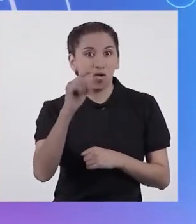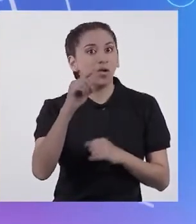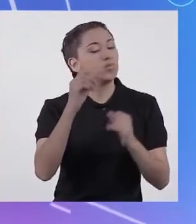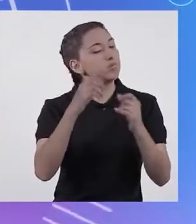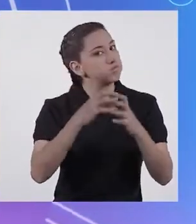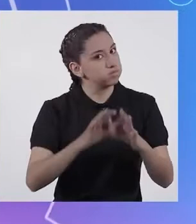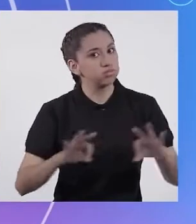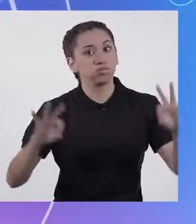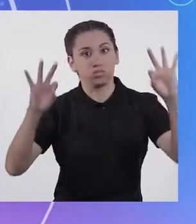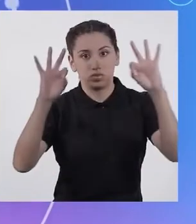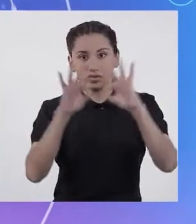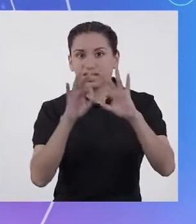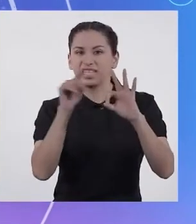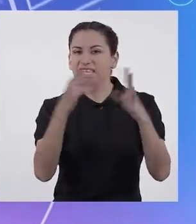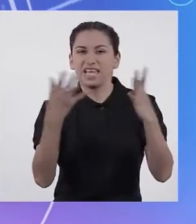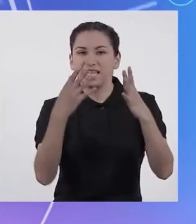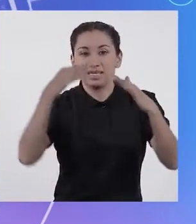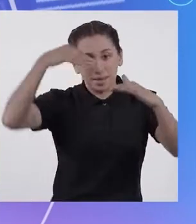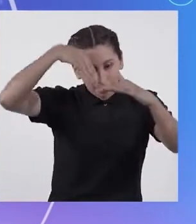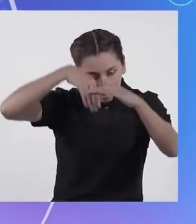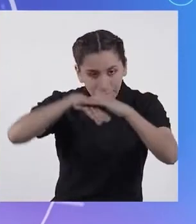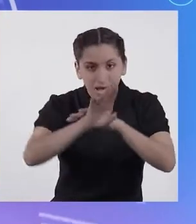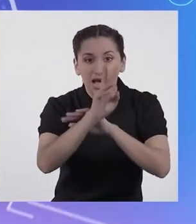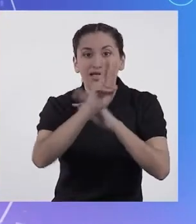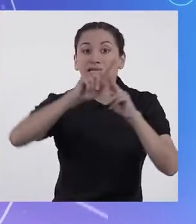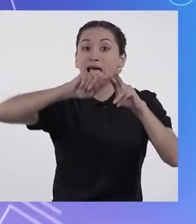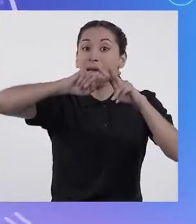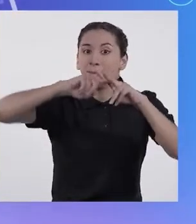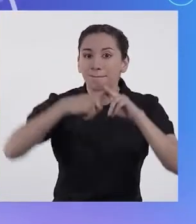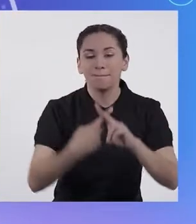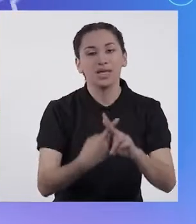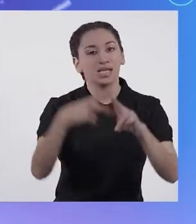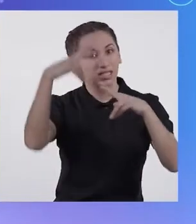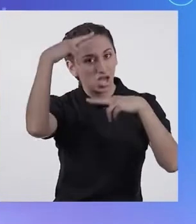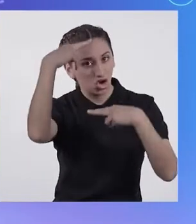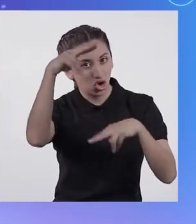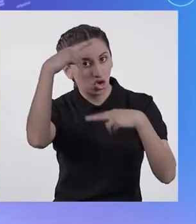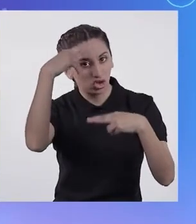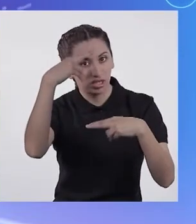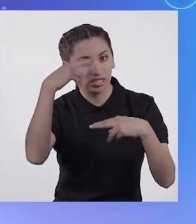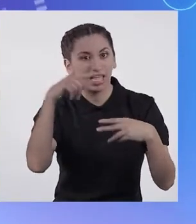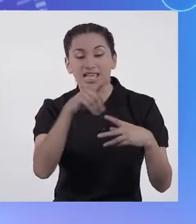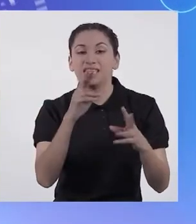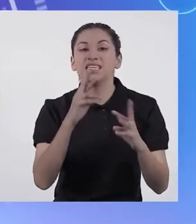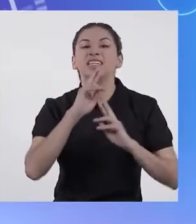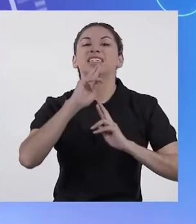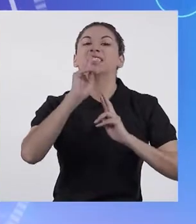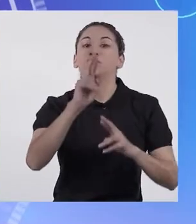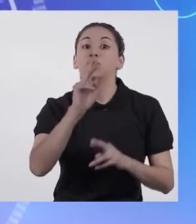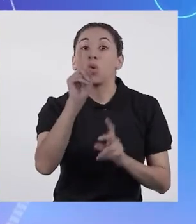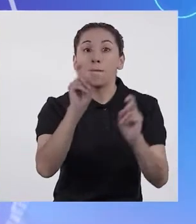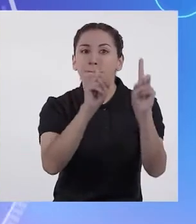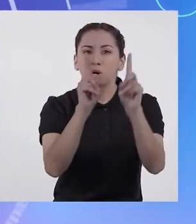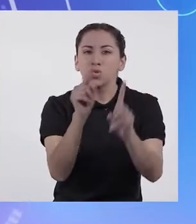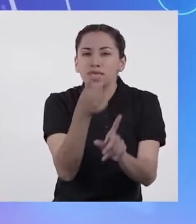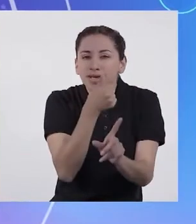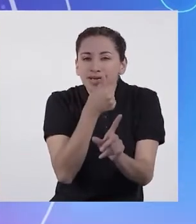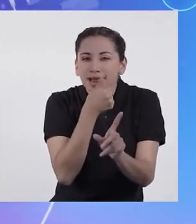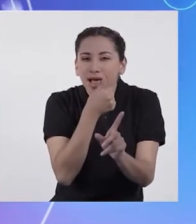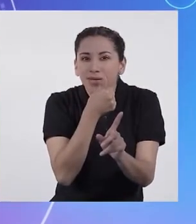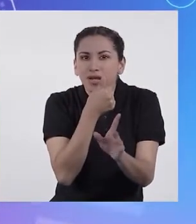importante. Es la entrada a la noticia y responde a la pregunta clave.